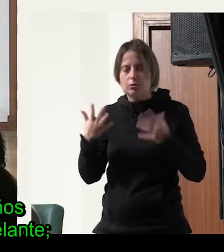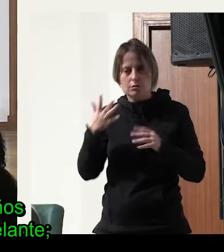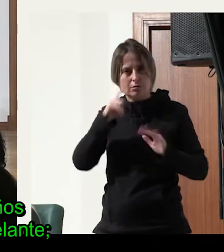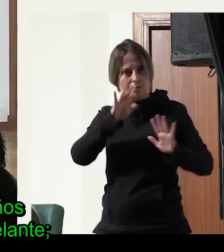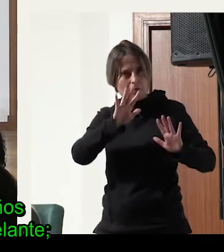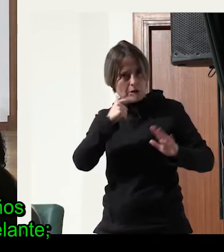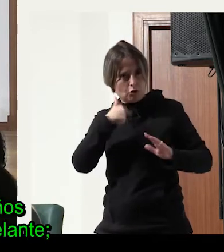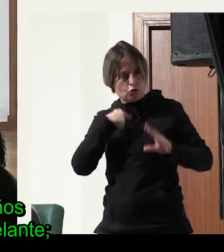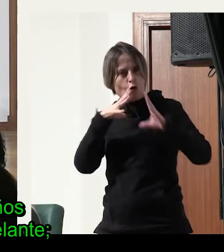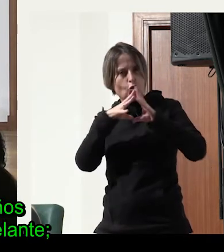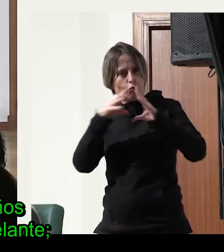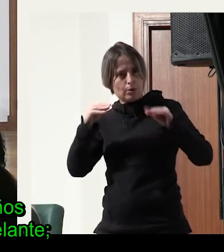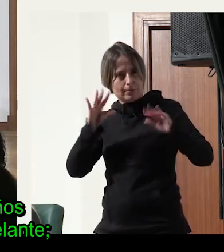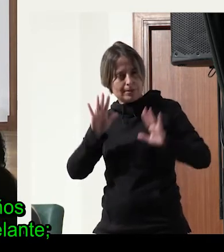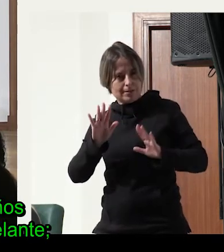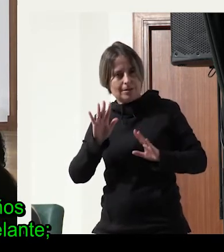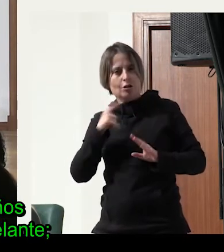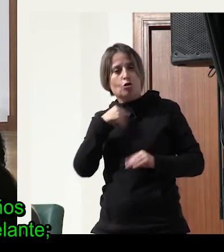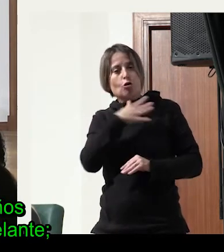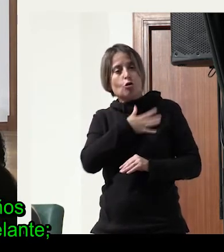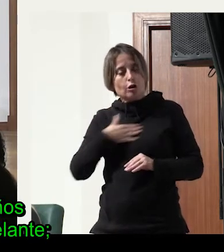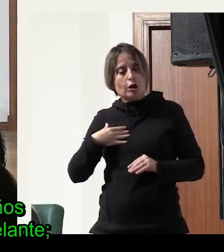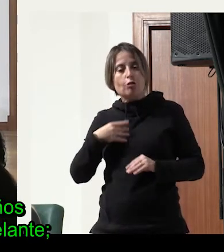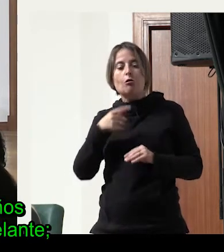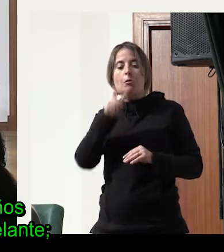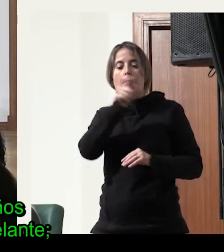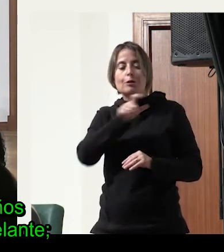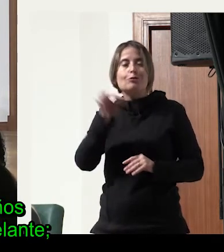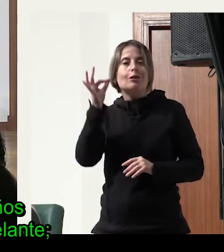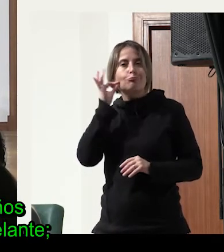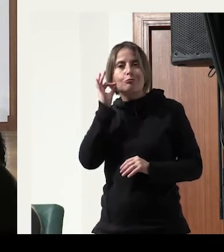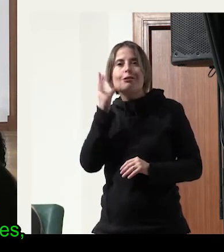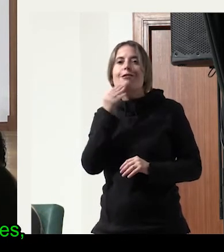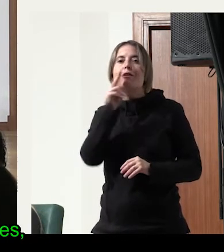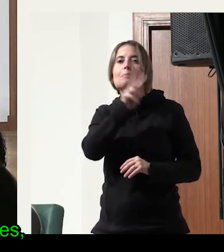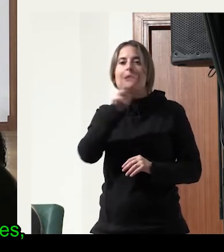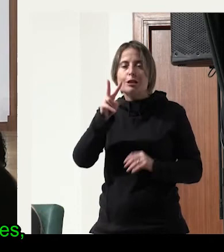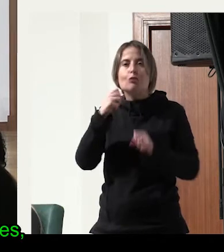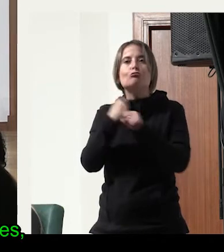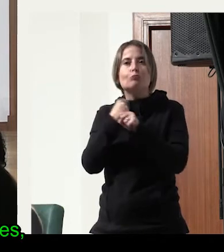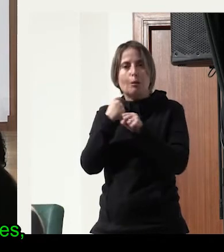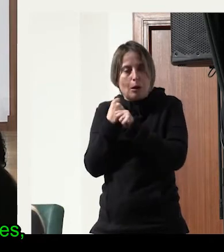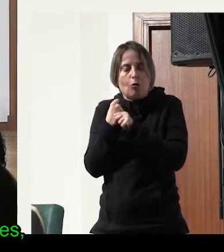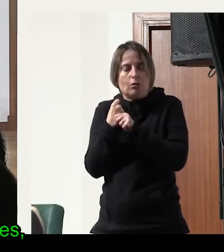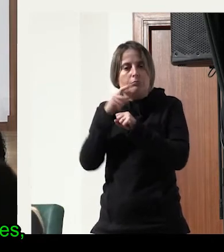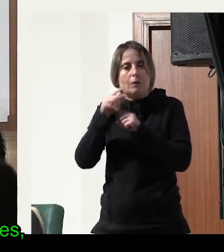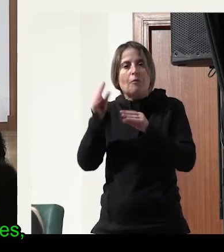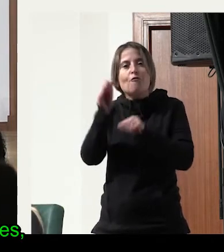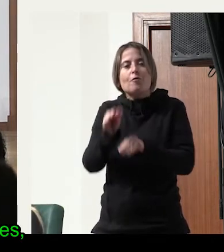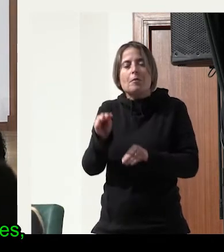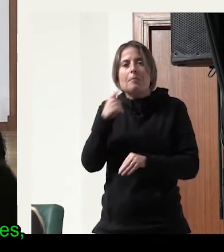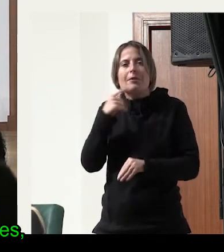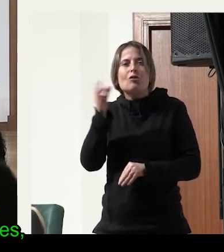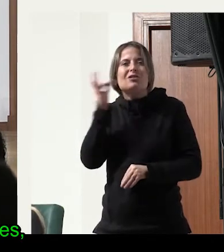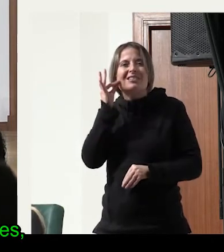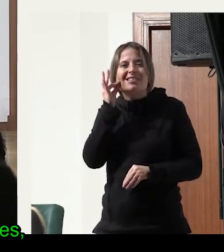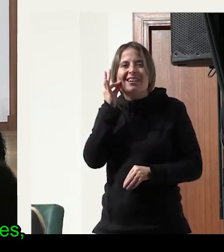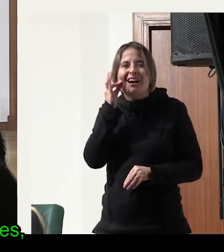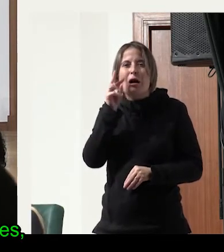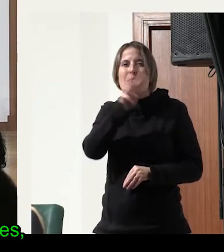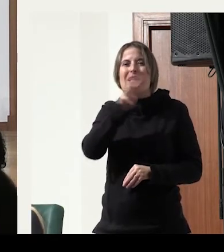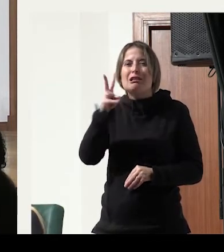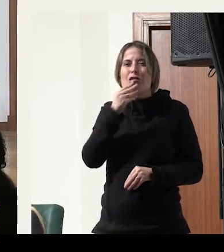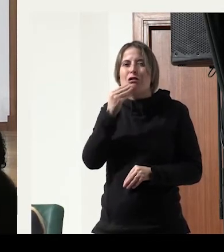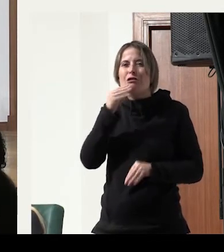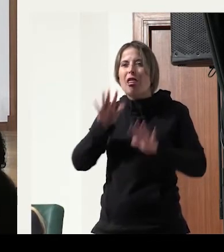universidad, o sea, quiero que las chicas de 22 años trabajen y se formen, vaya por delante. Pero una chica de 22 años dinamizando a